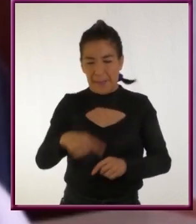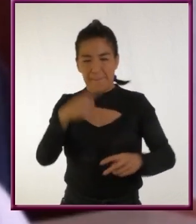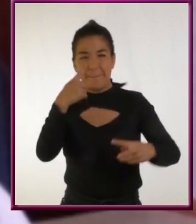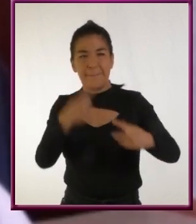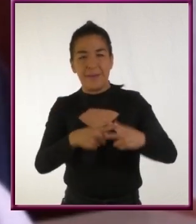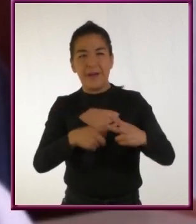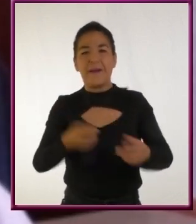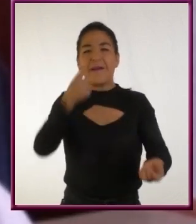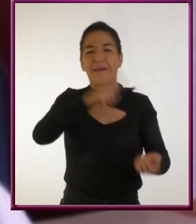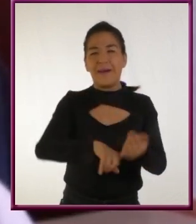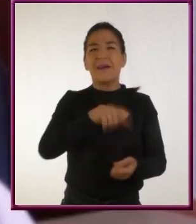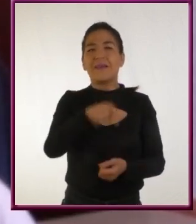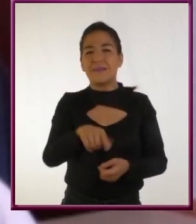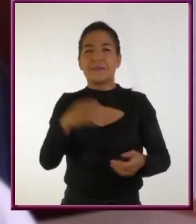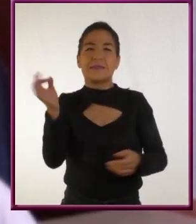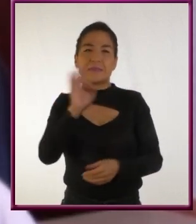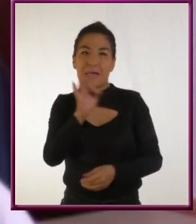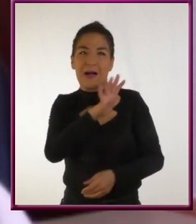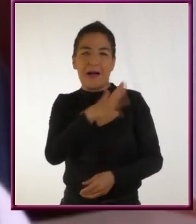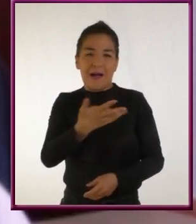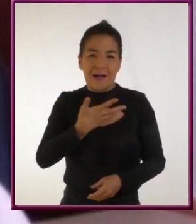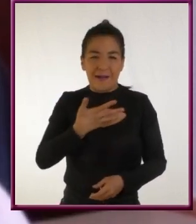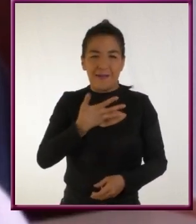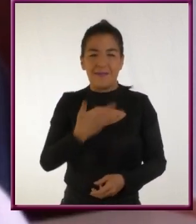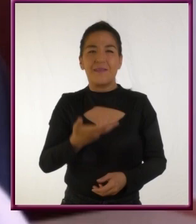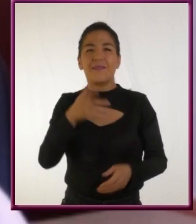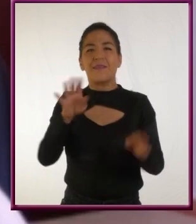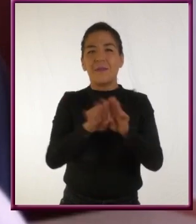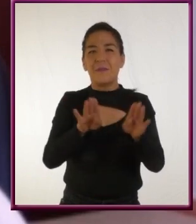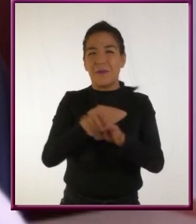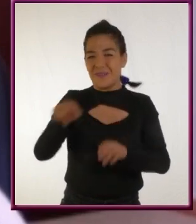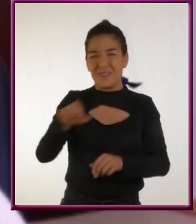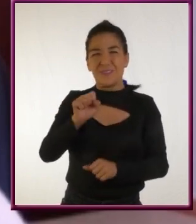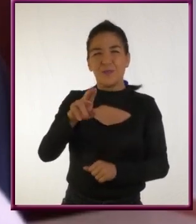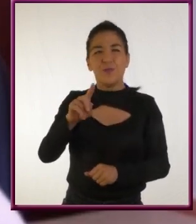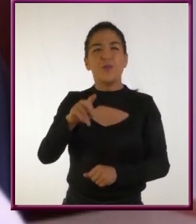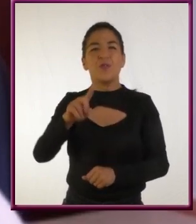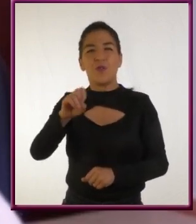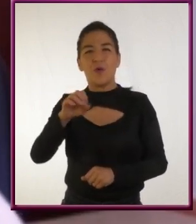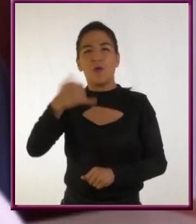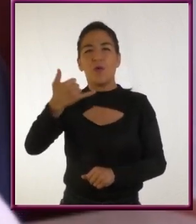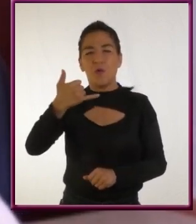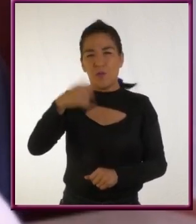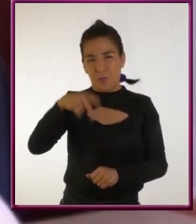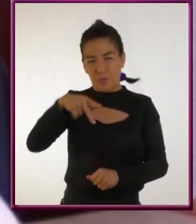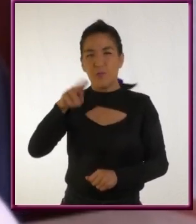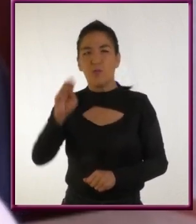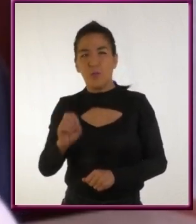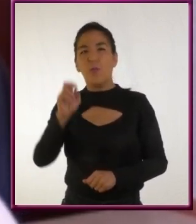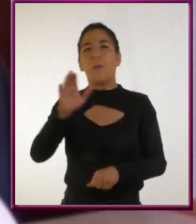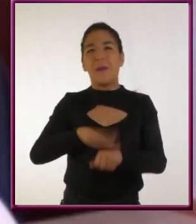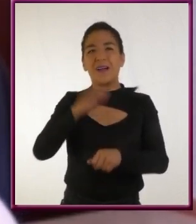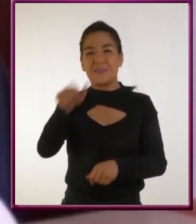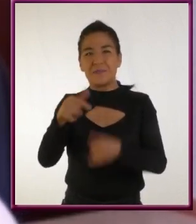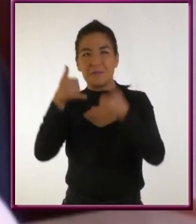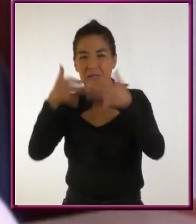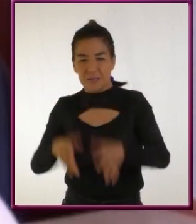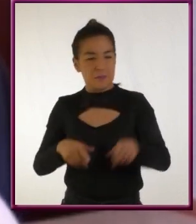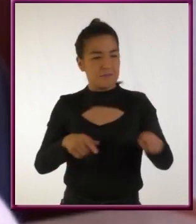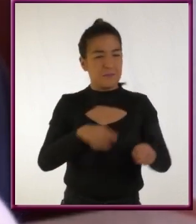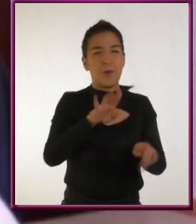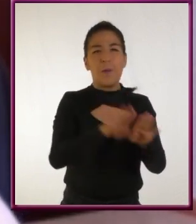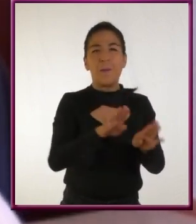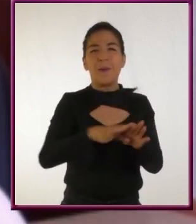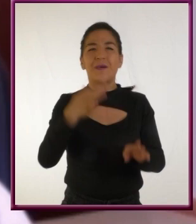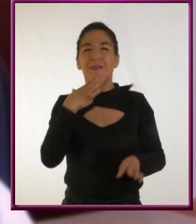ilustrar aspectos matemáticos que podría haber detrás de los sudokus de verdad, pero que son un poco más complicados porque